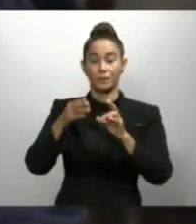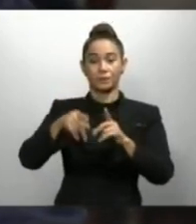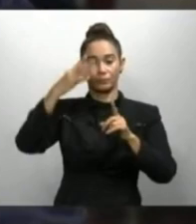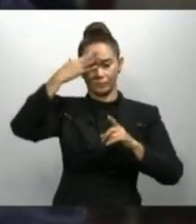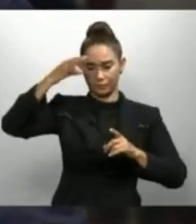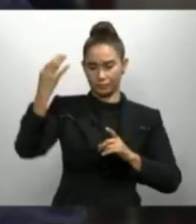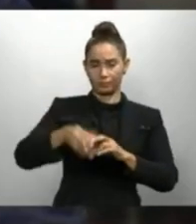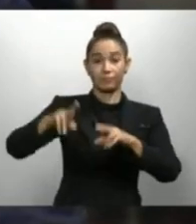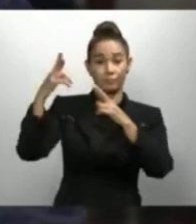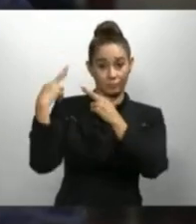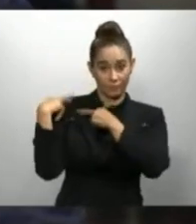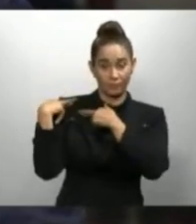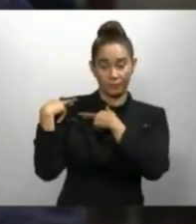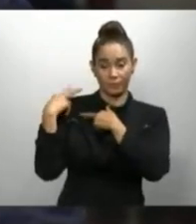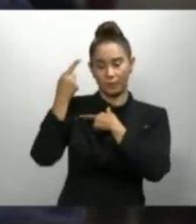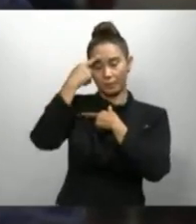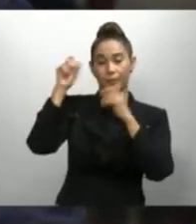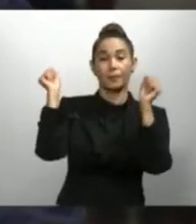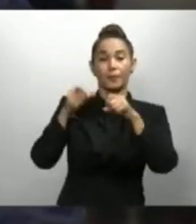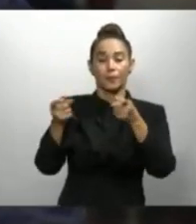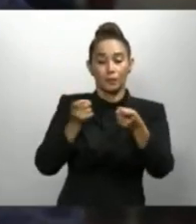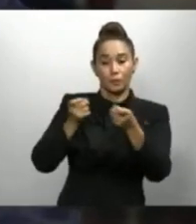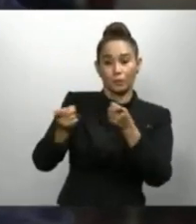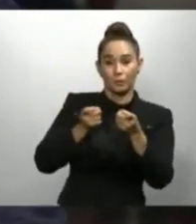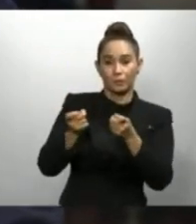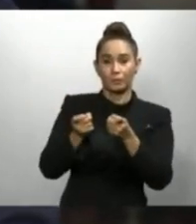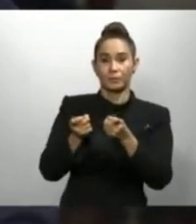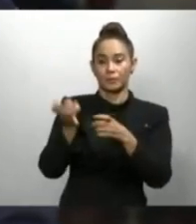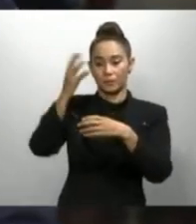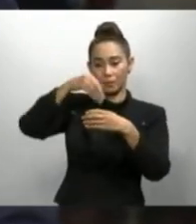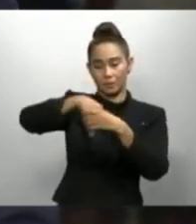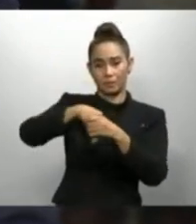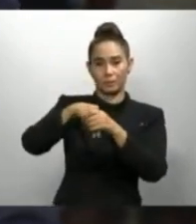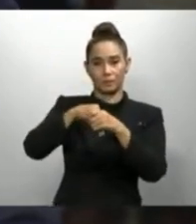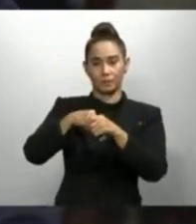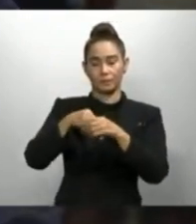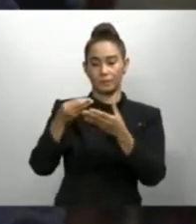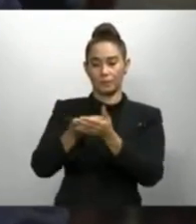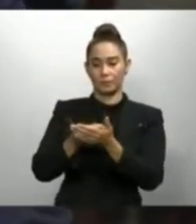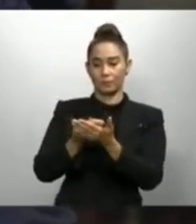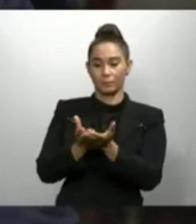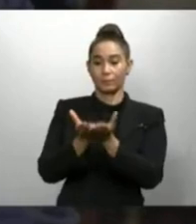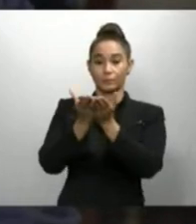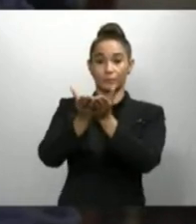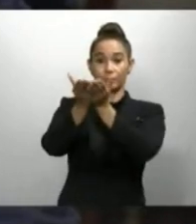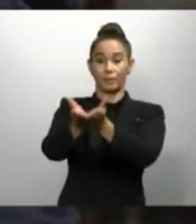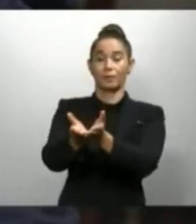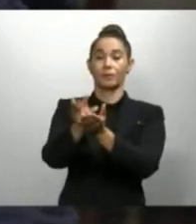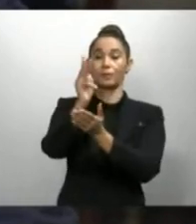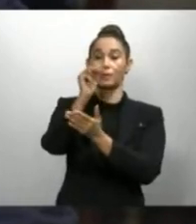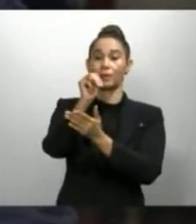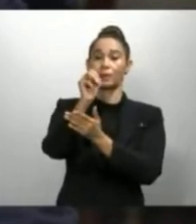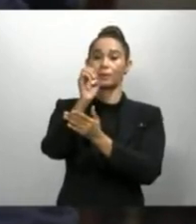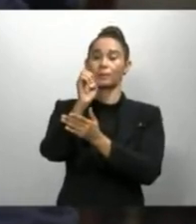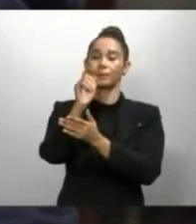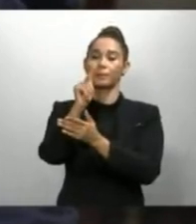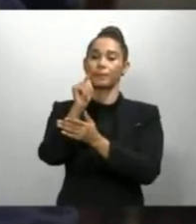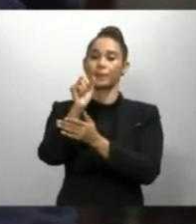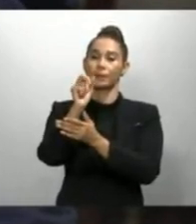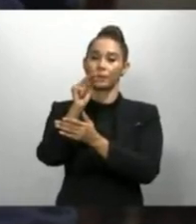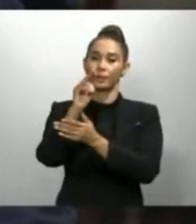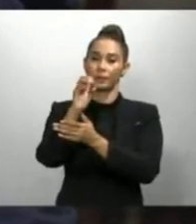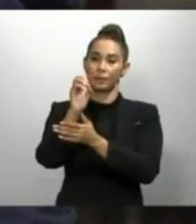directa para controlar de una vez por todas la importación y la comercialización de un producto